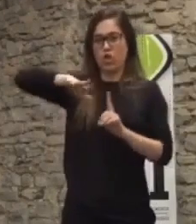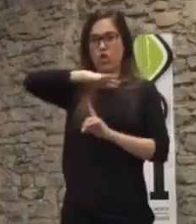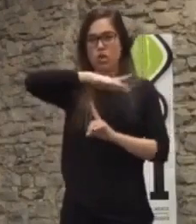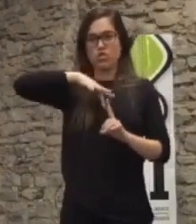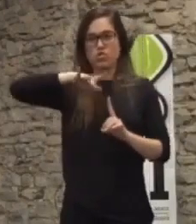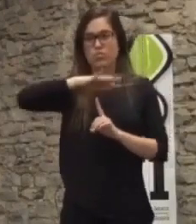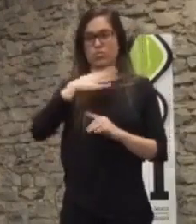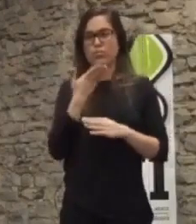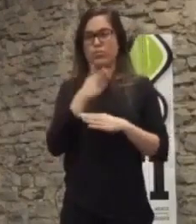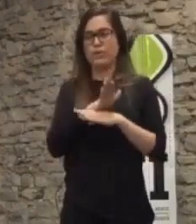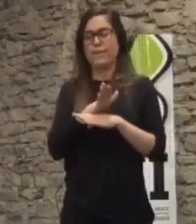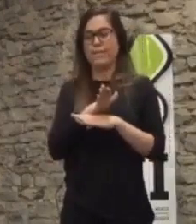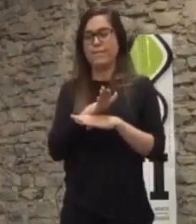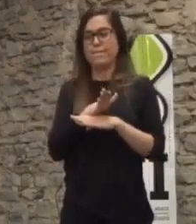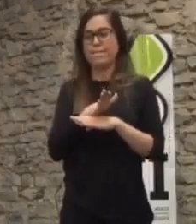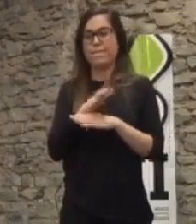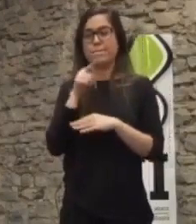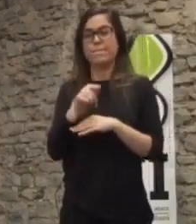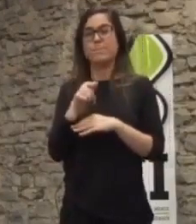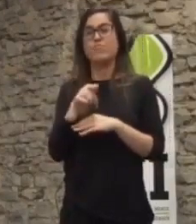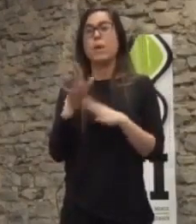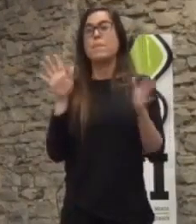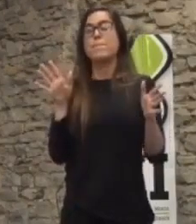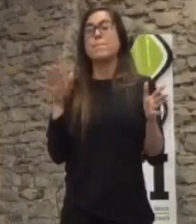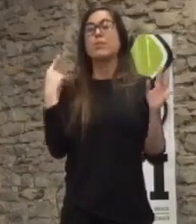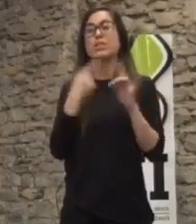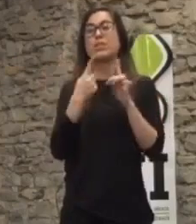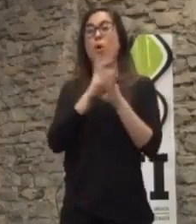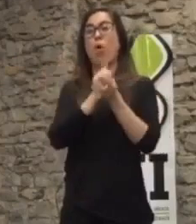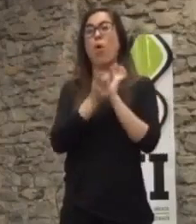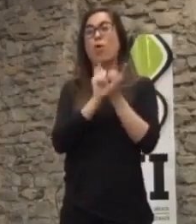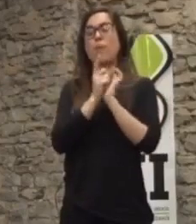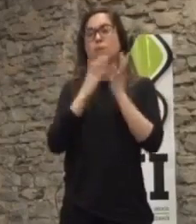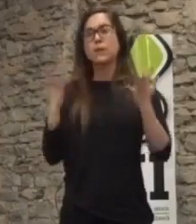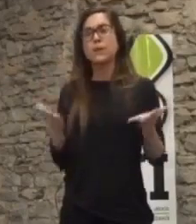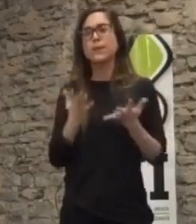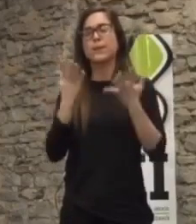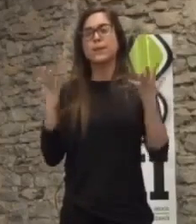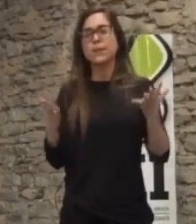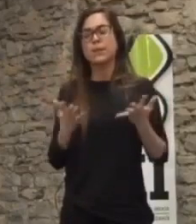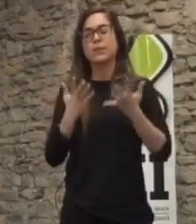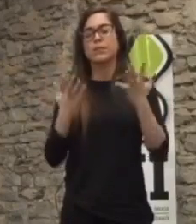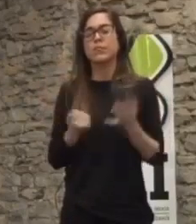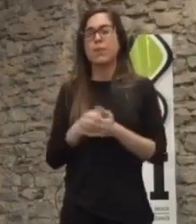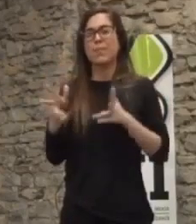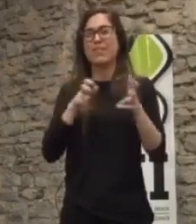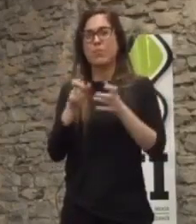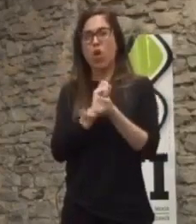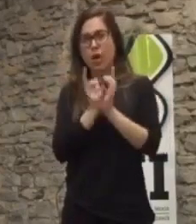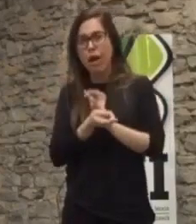presento, para propiciar estos cambios tan profundos, ¿no?, de los que os estoy hablando, ¿no?, cambios en las